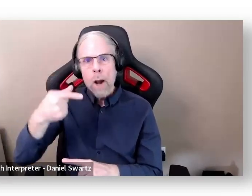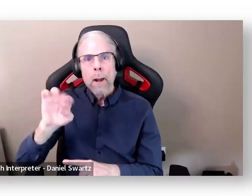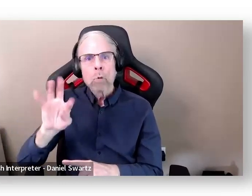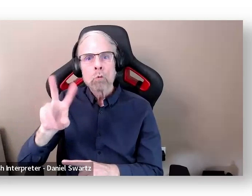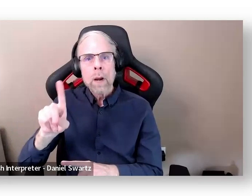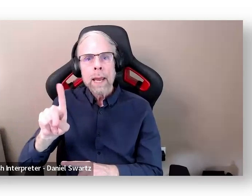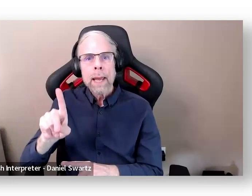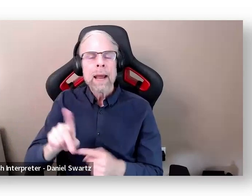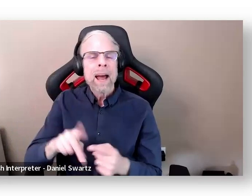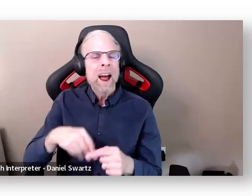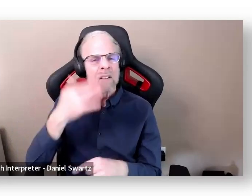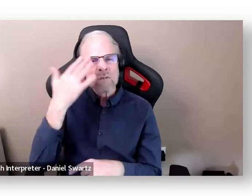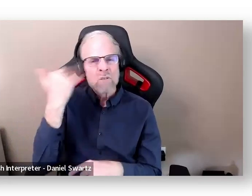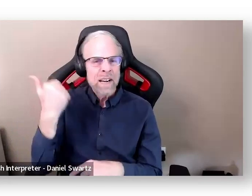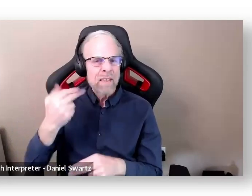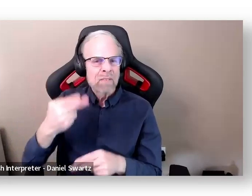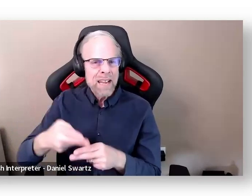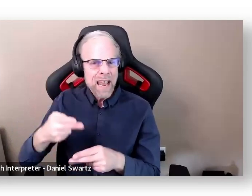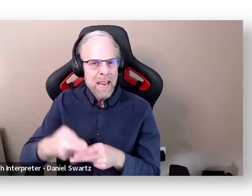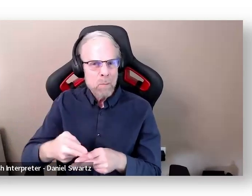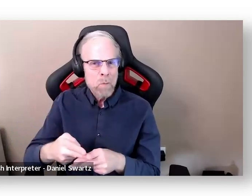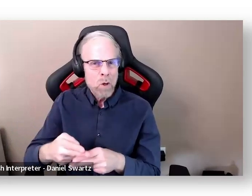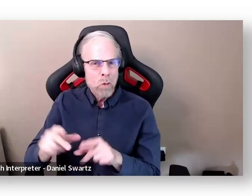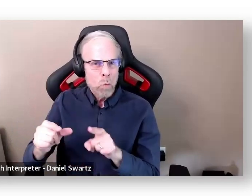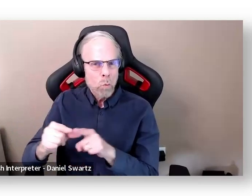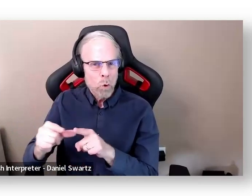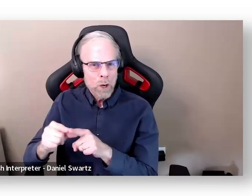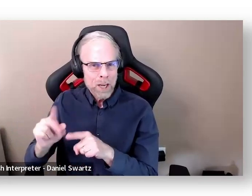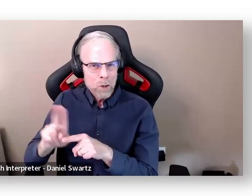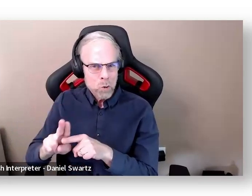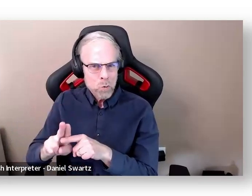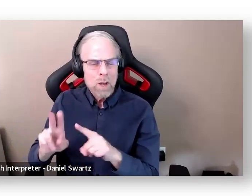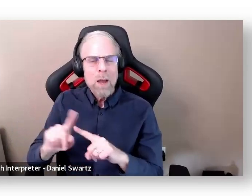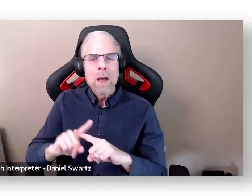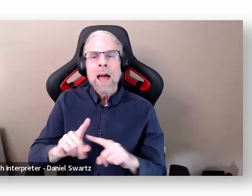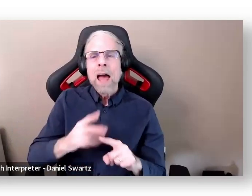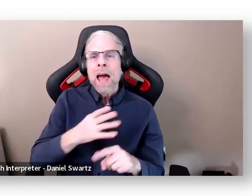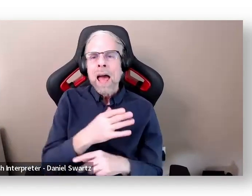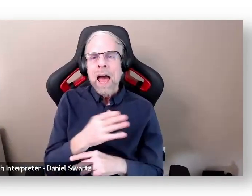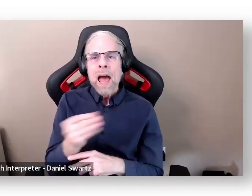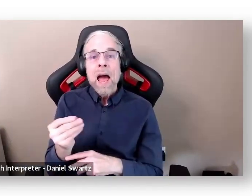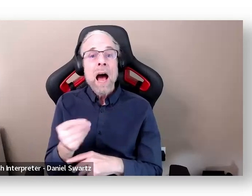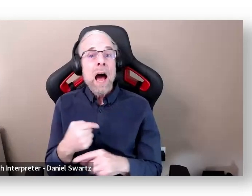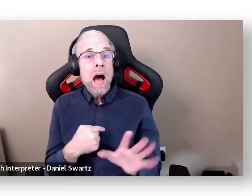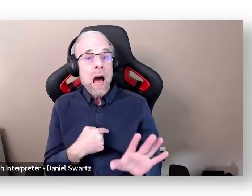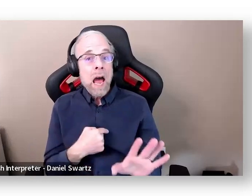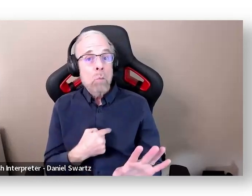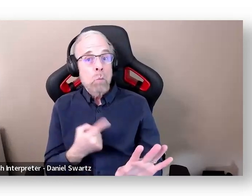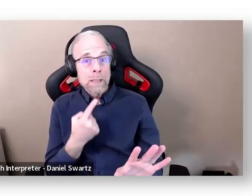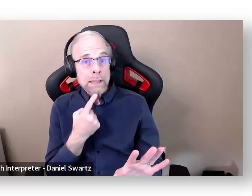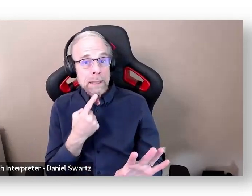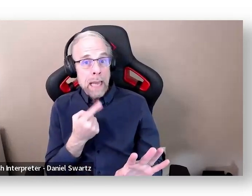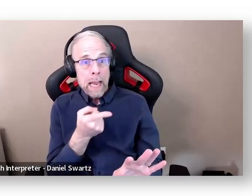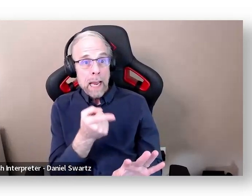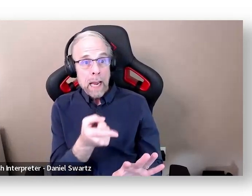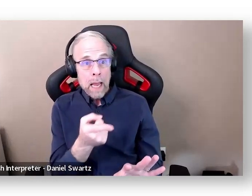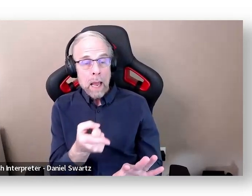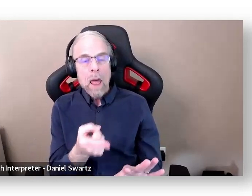Spencer estaba hablando de la red inteligente o los aparatos inteligentes, no me acuerdo